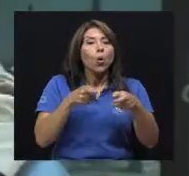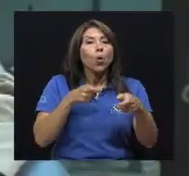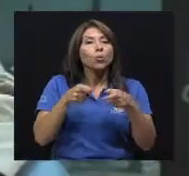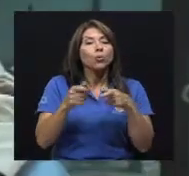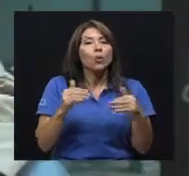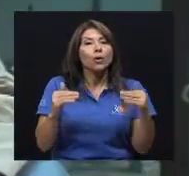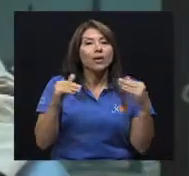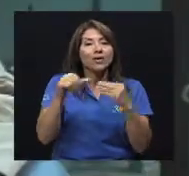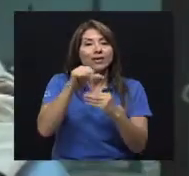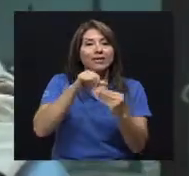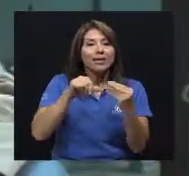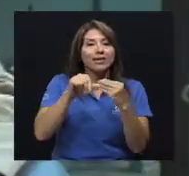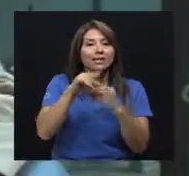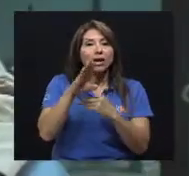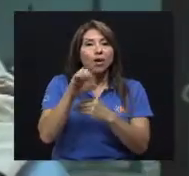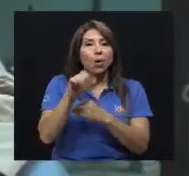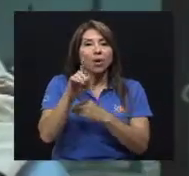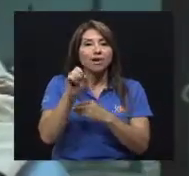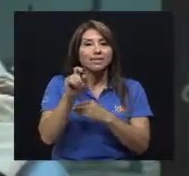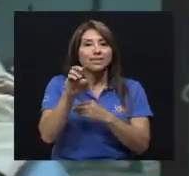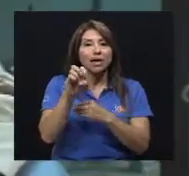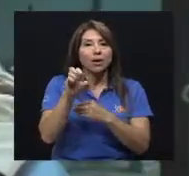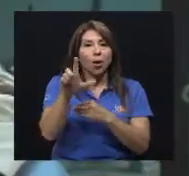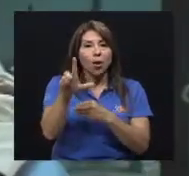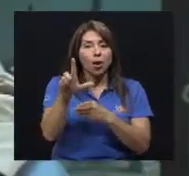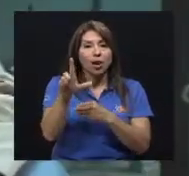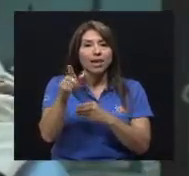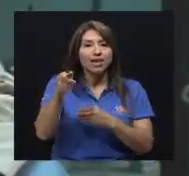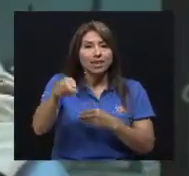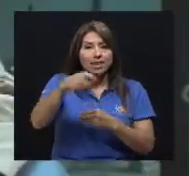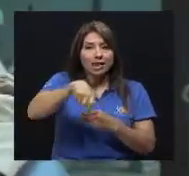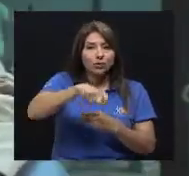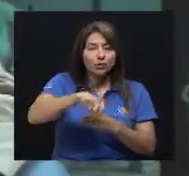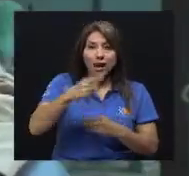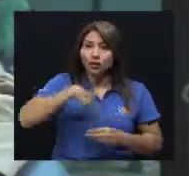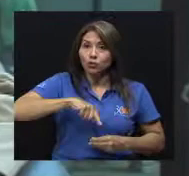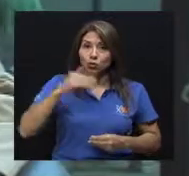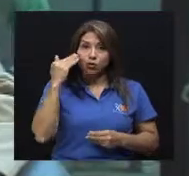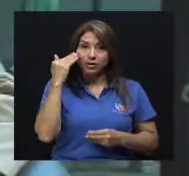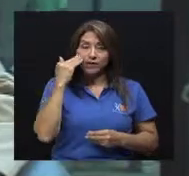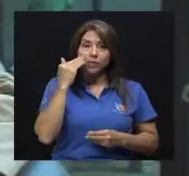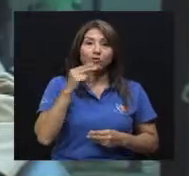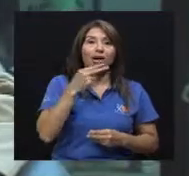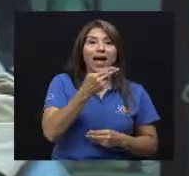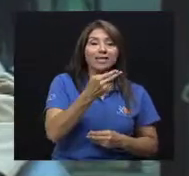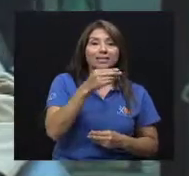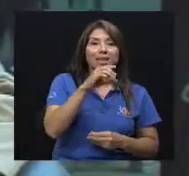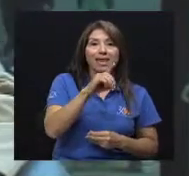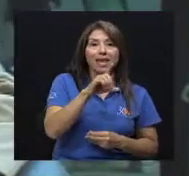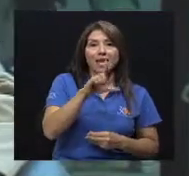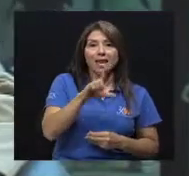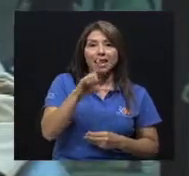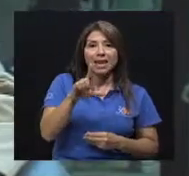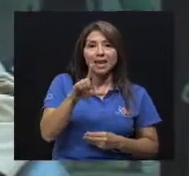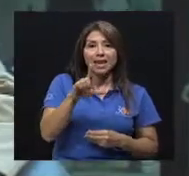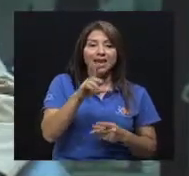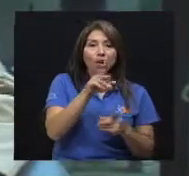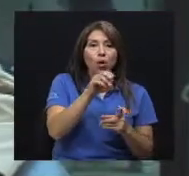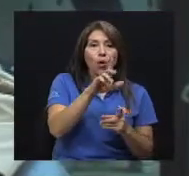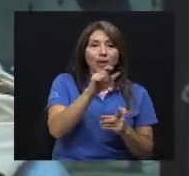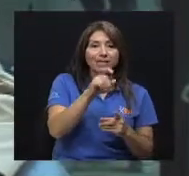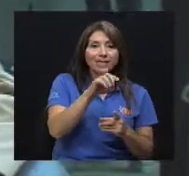los niveles de colesterol y de azúcar. Nosotros sabemos que hay un colesterol malo que se llama el colesterol HDL,